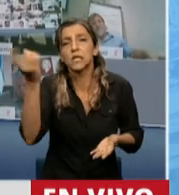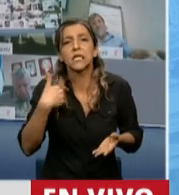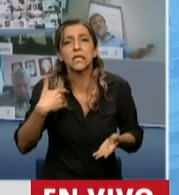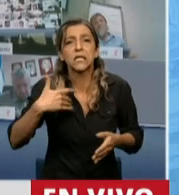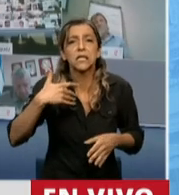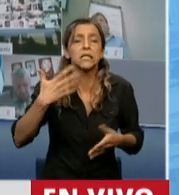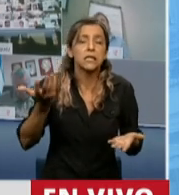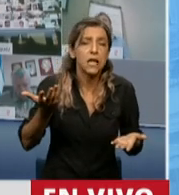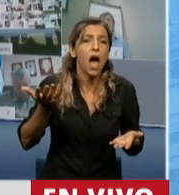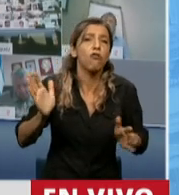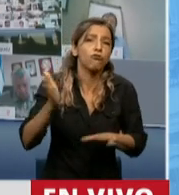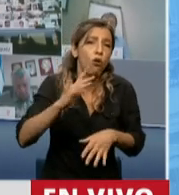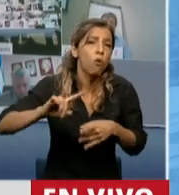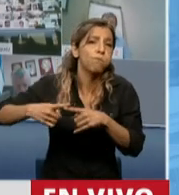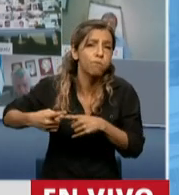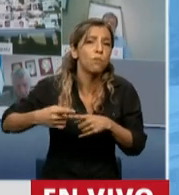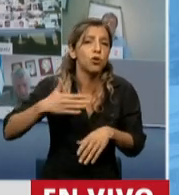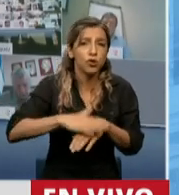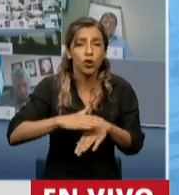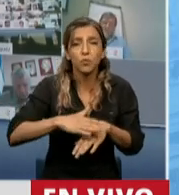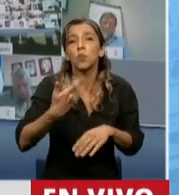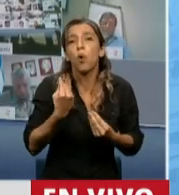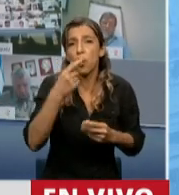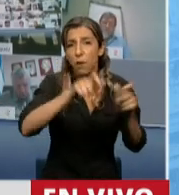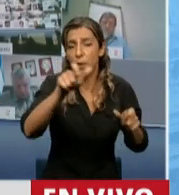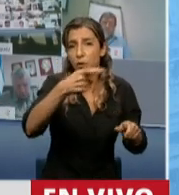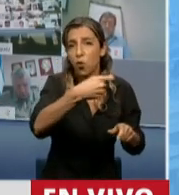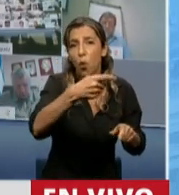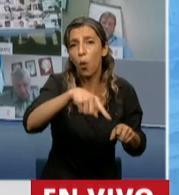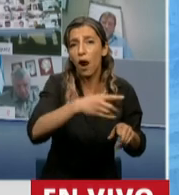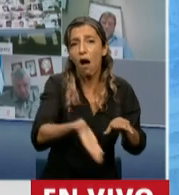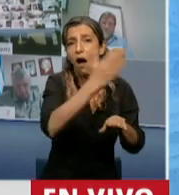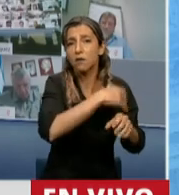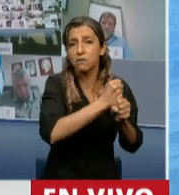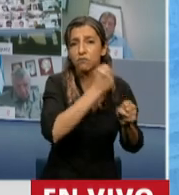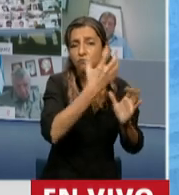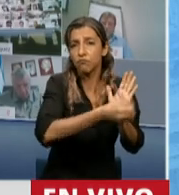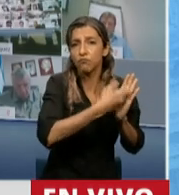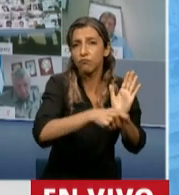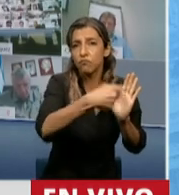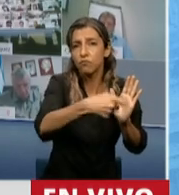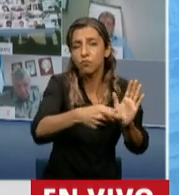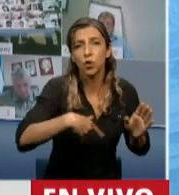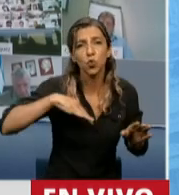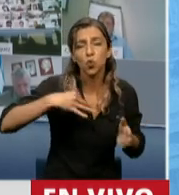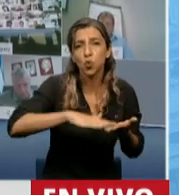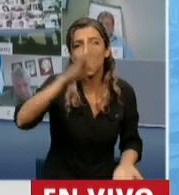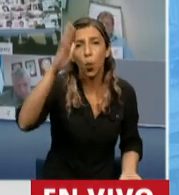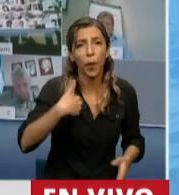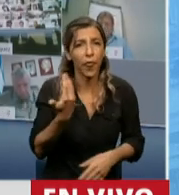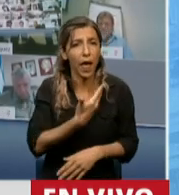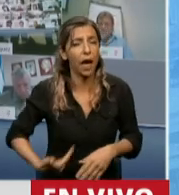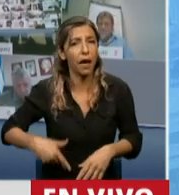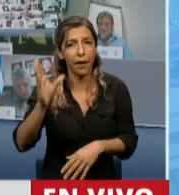de jubilados que aportaron toda su vida y que la gestión de Cristina Fernández de Kirchner le negó la actualización de sus haberes y que nosotros